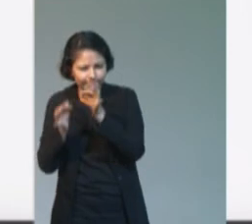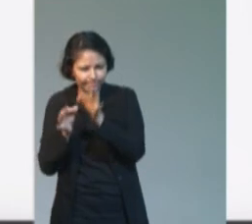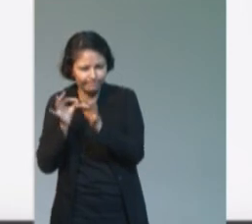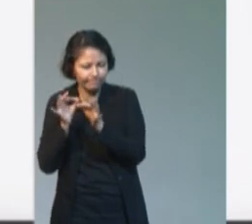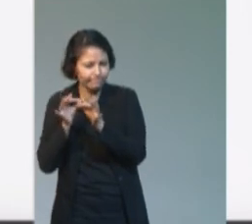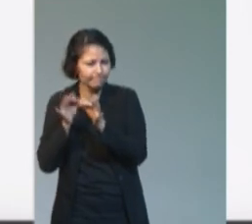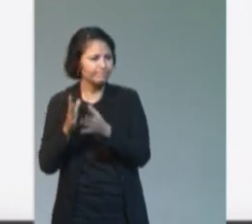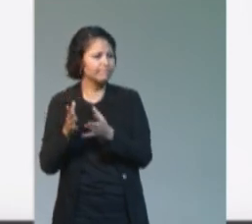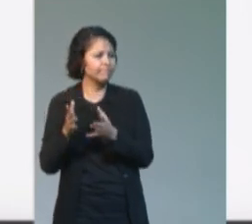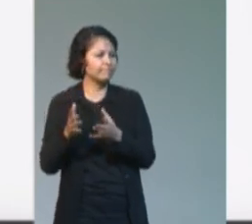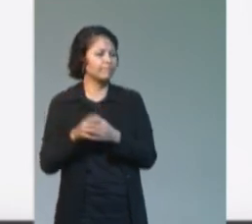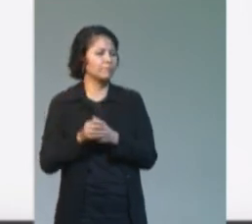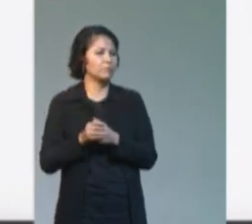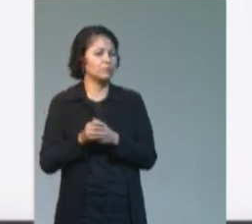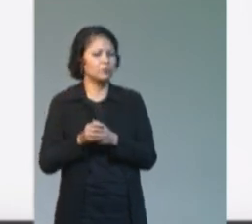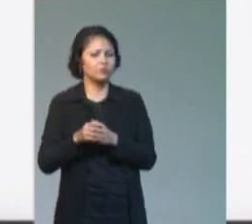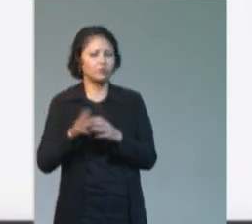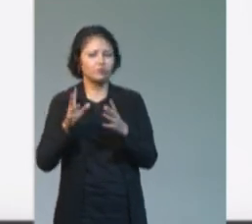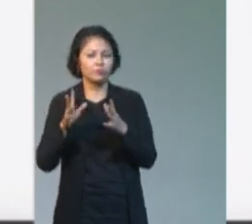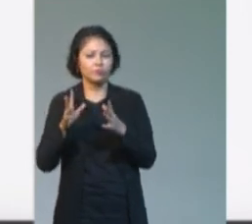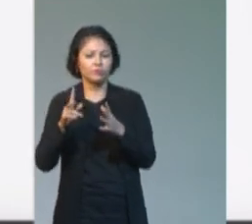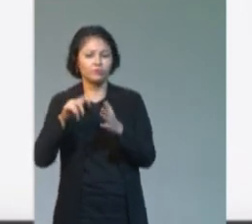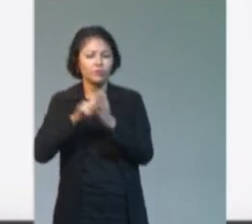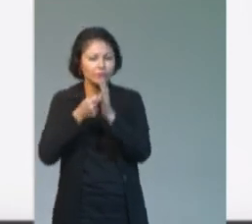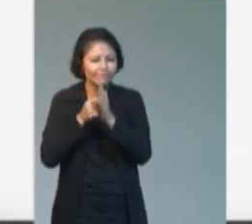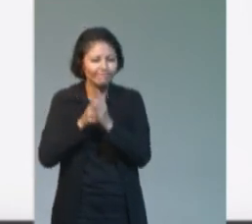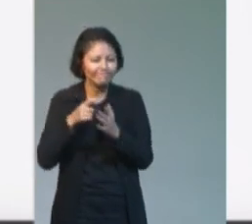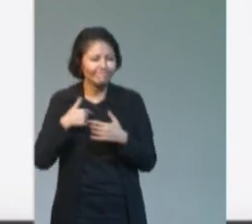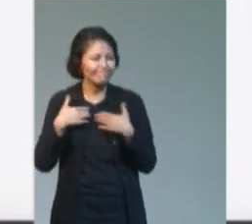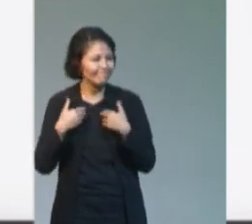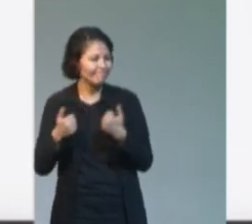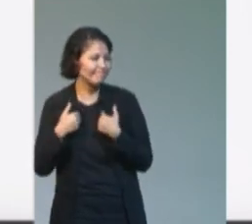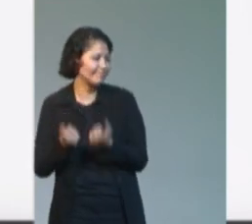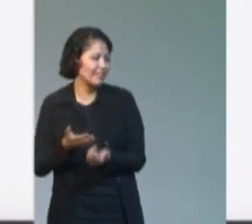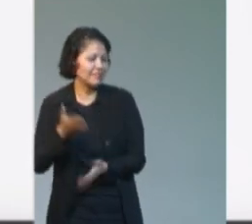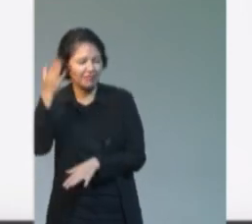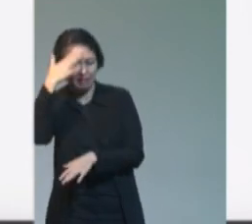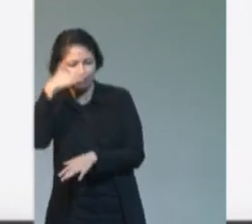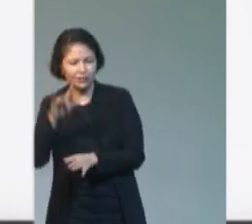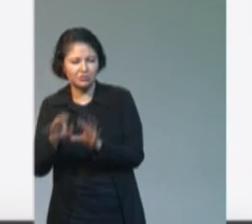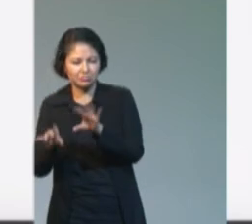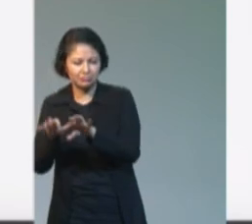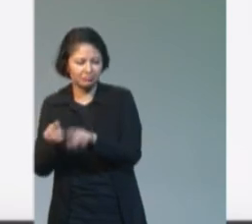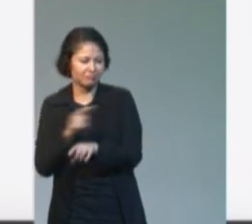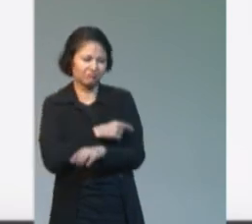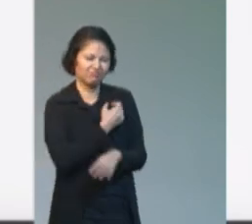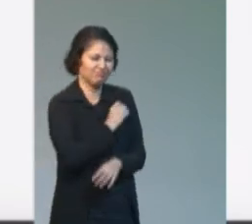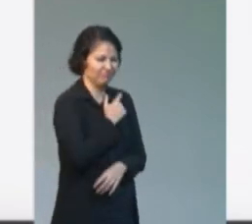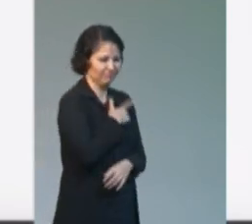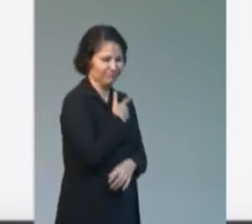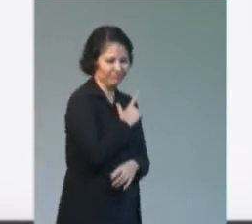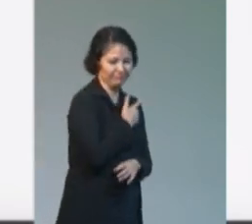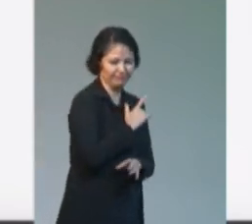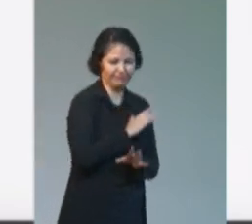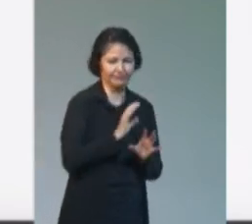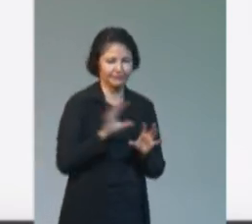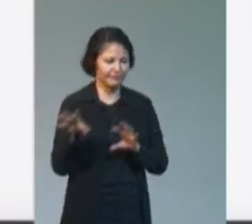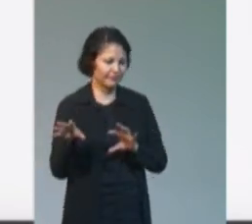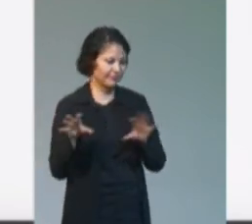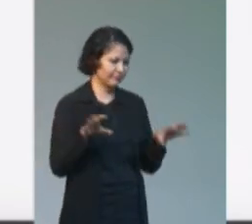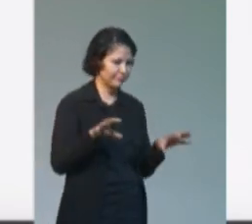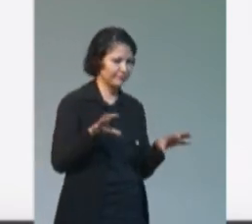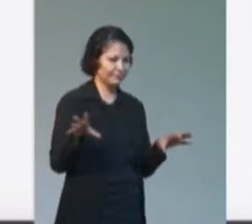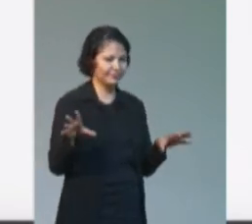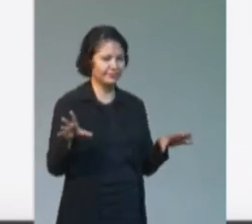a las características de esta tecnología y ojo que trabajar aquí requiere la inversión de